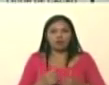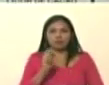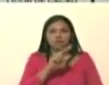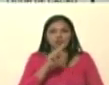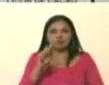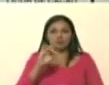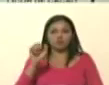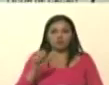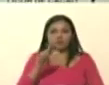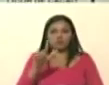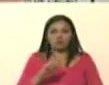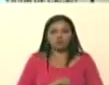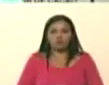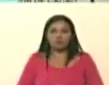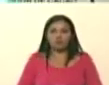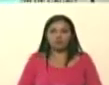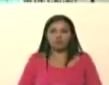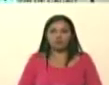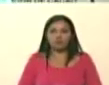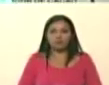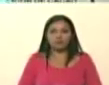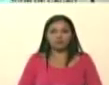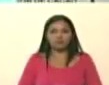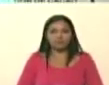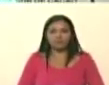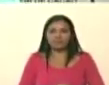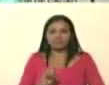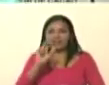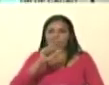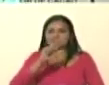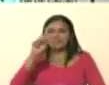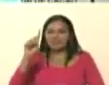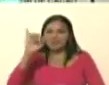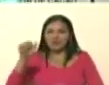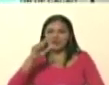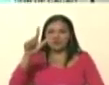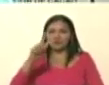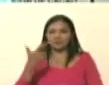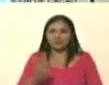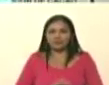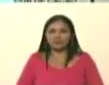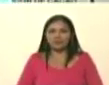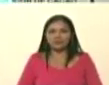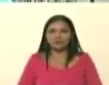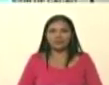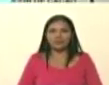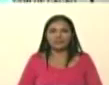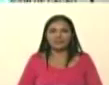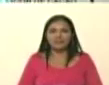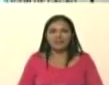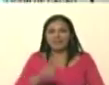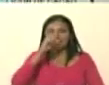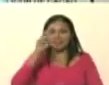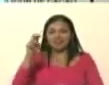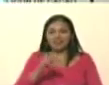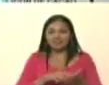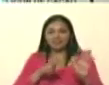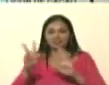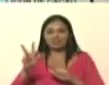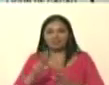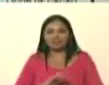de julio nos despedimos de julio con nostalgias inolvidables julio del año 2019